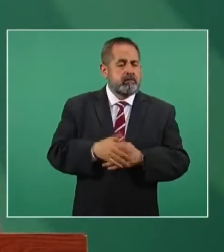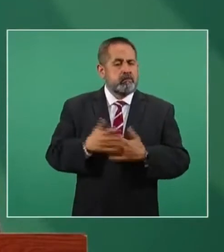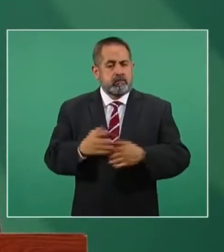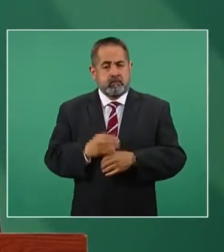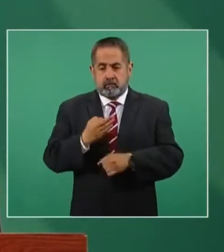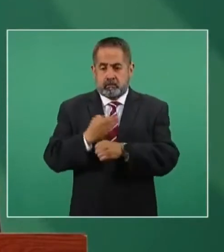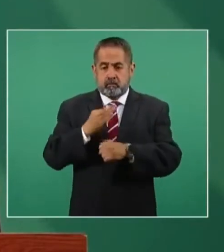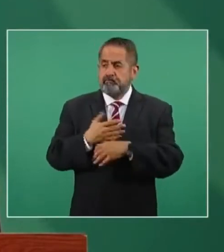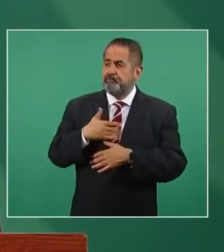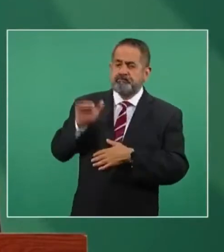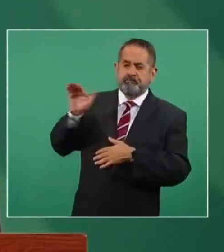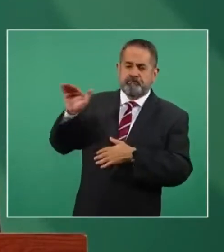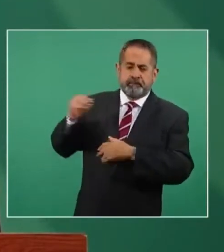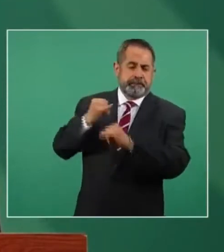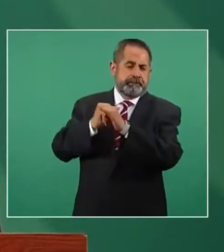empresa internacional